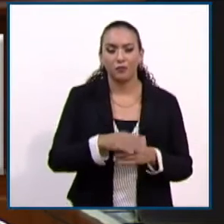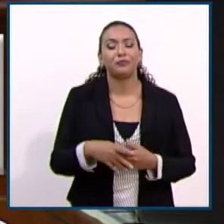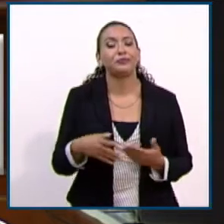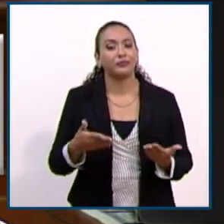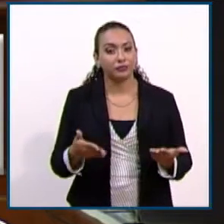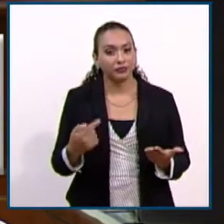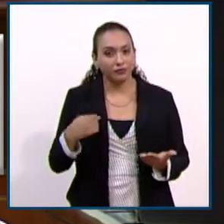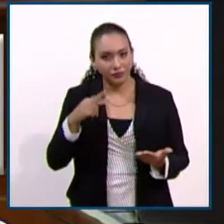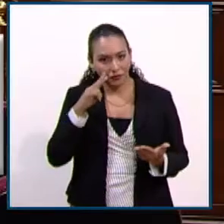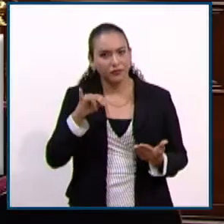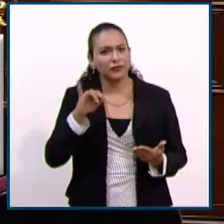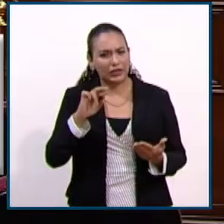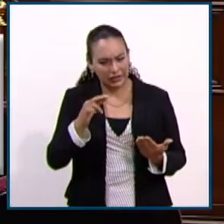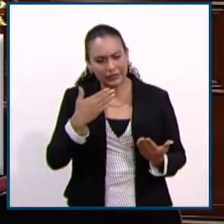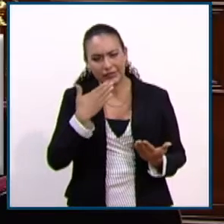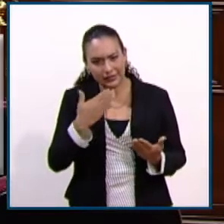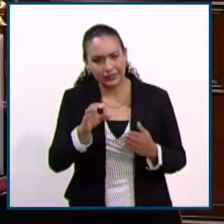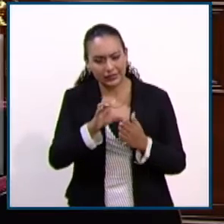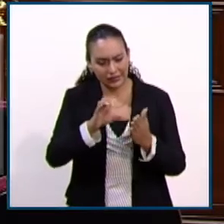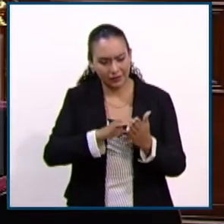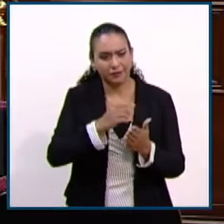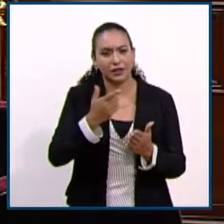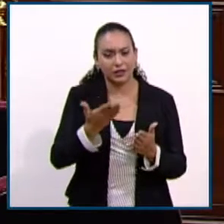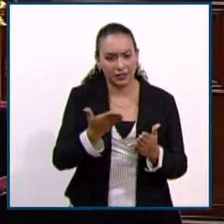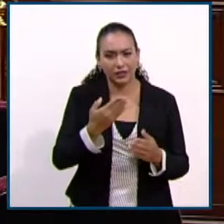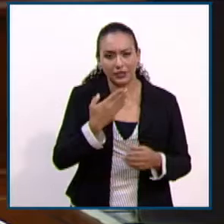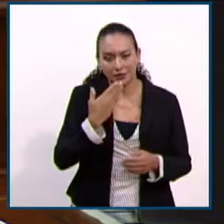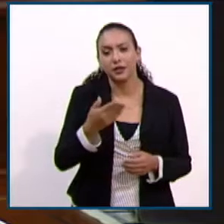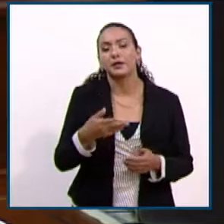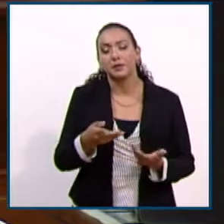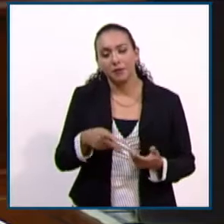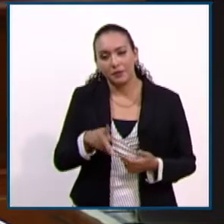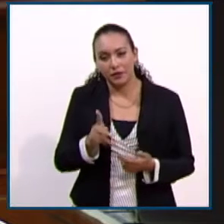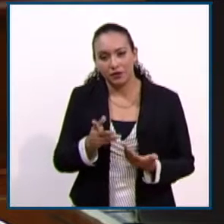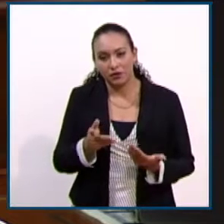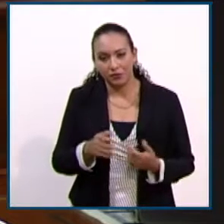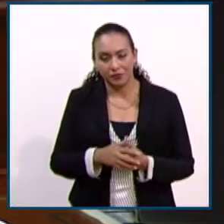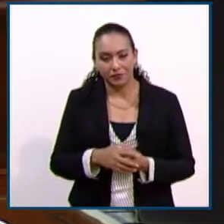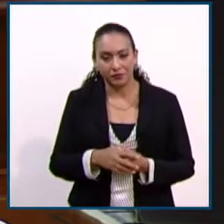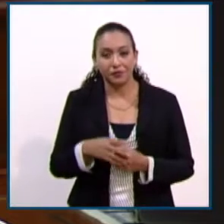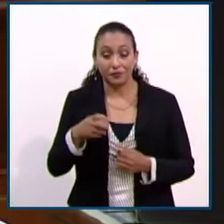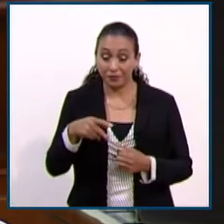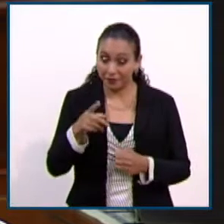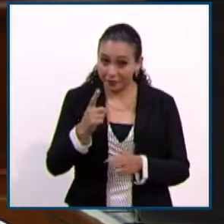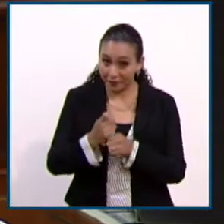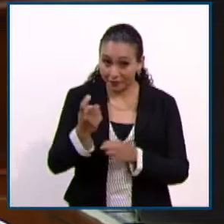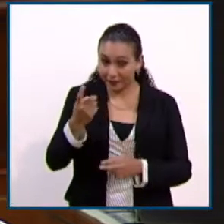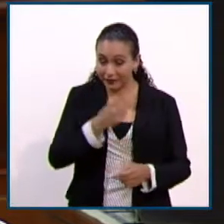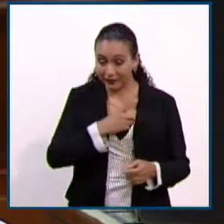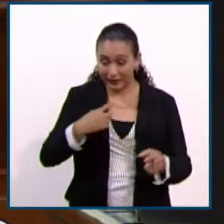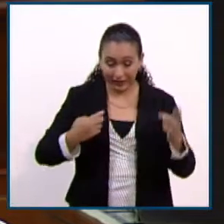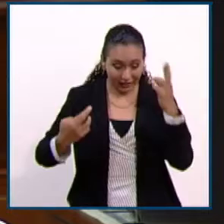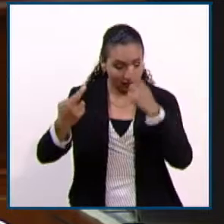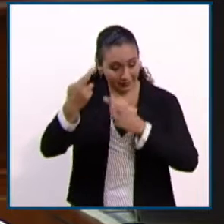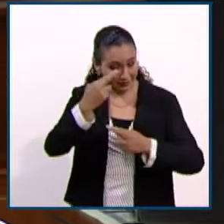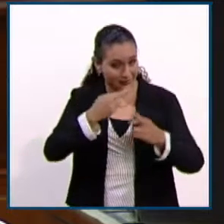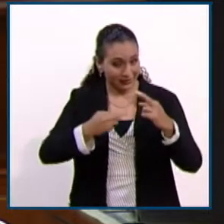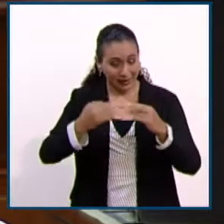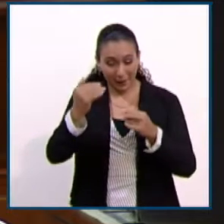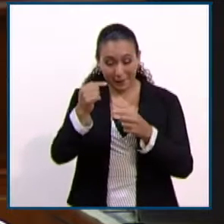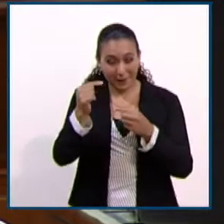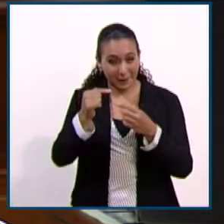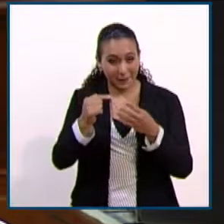es constitucional. Esta solicitud no es arbitraria, igual que cualquier acto de molestia debe cumplir con